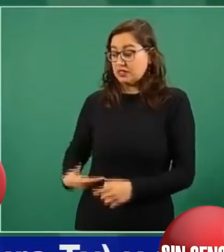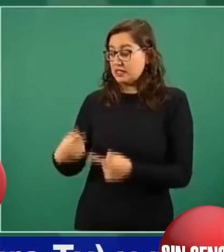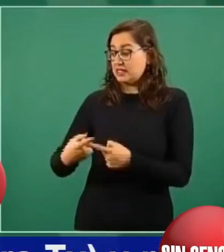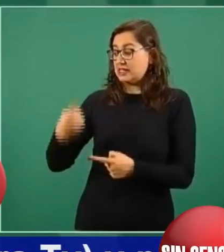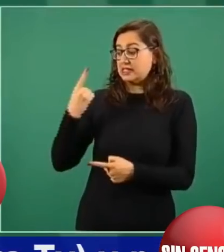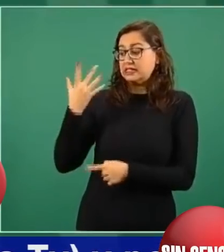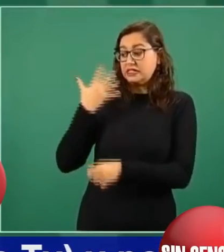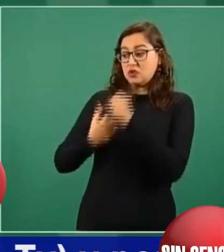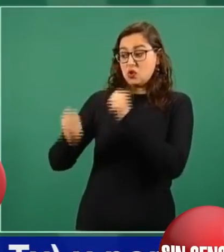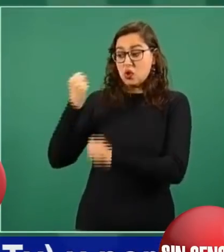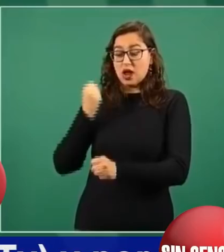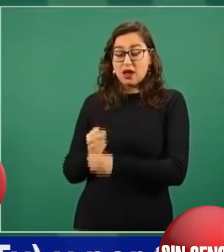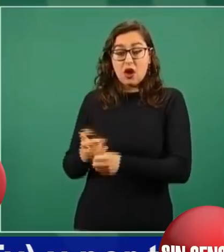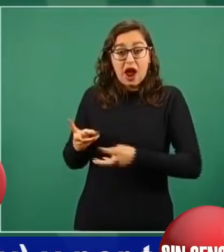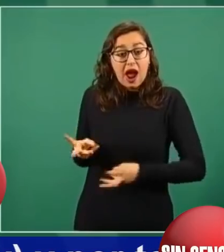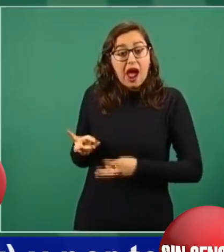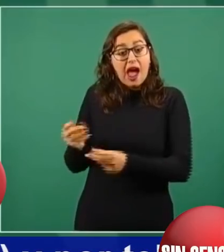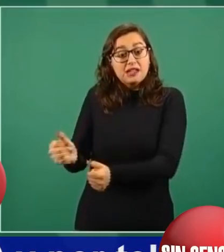costó 1,000 millones de pesos